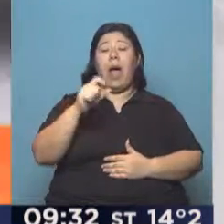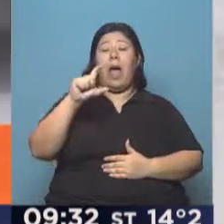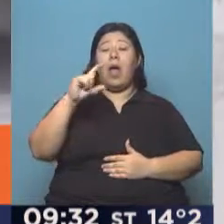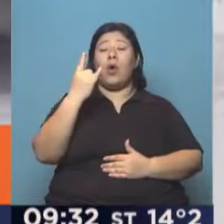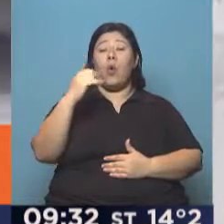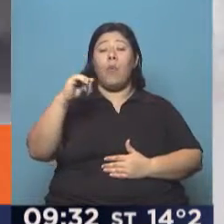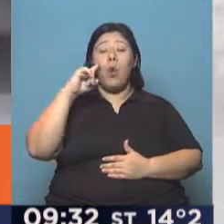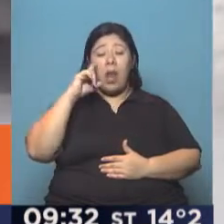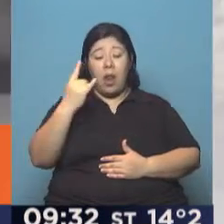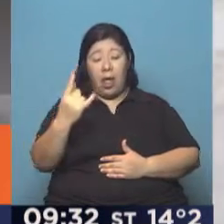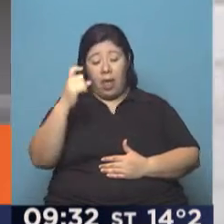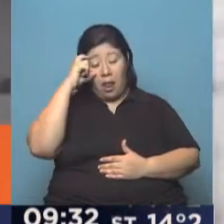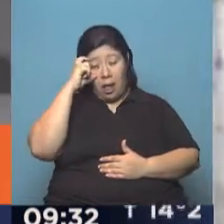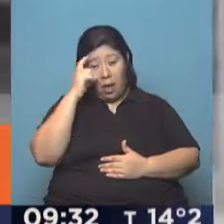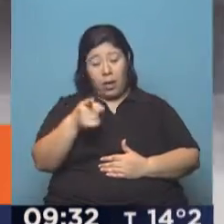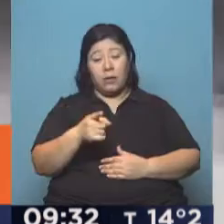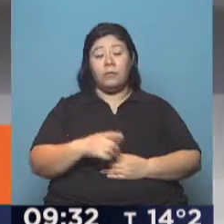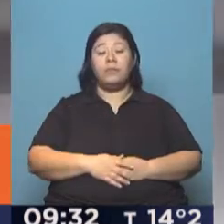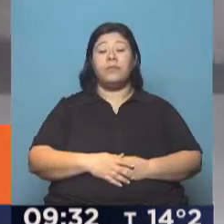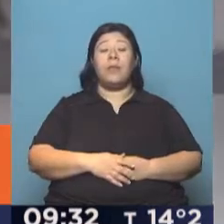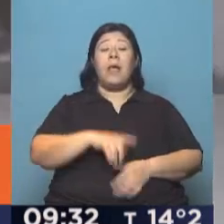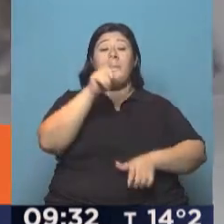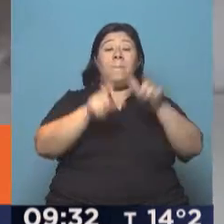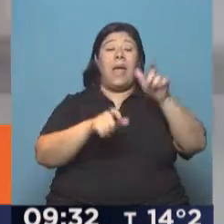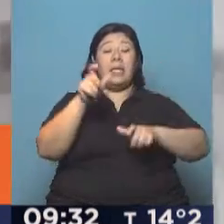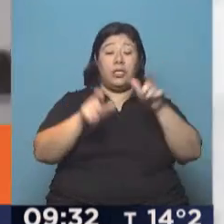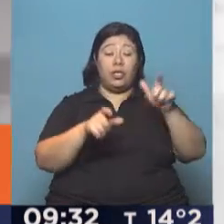Accumoli, la mitad de su población